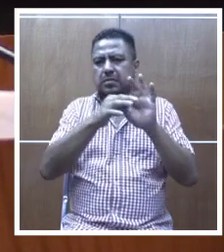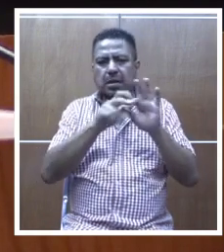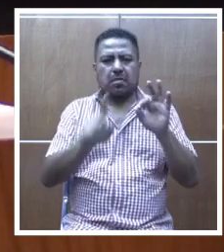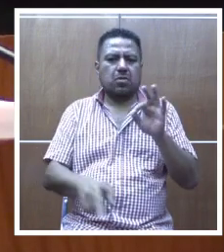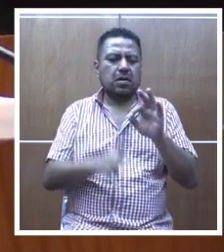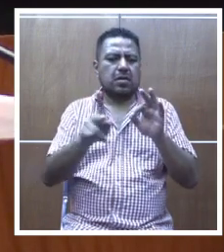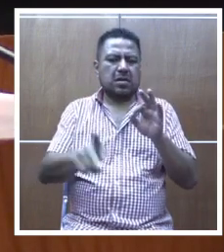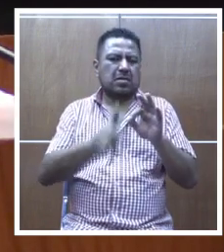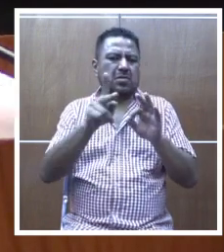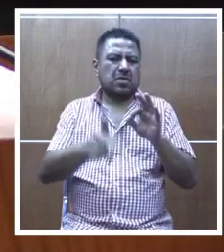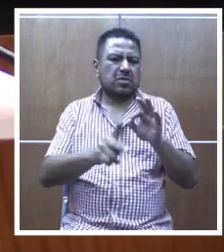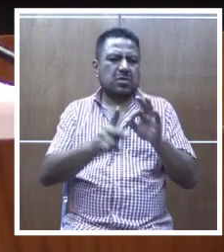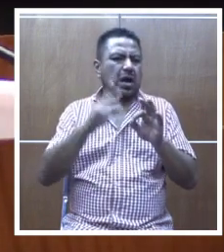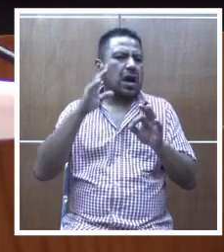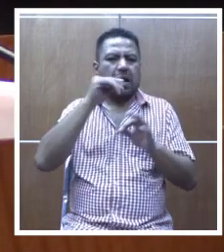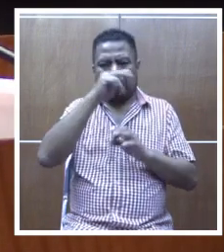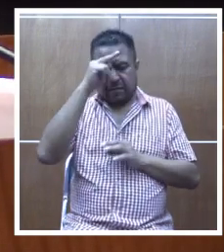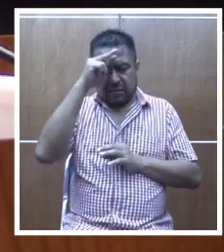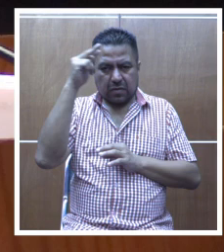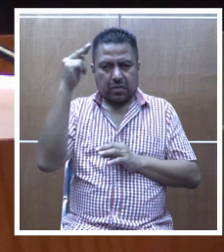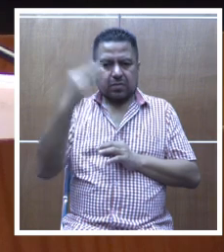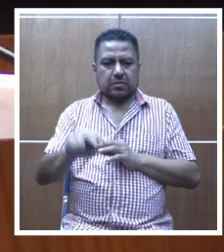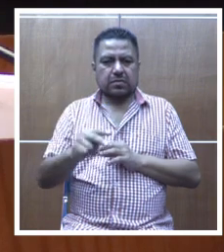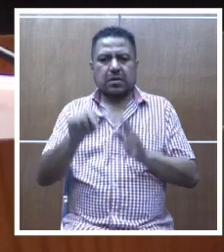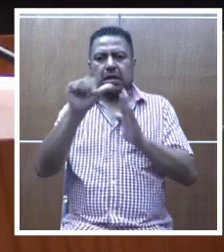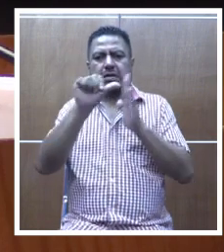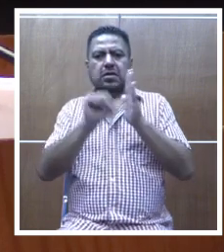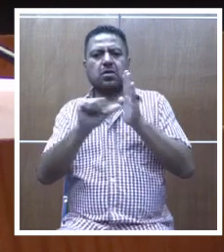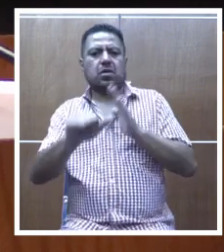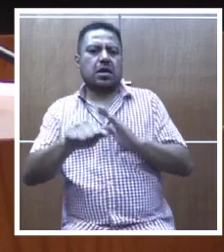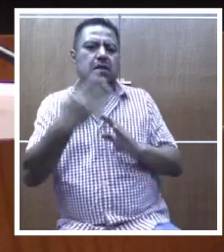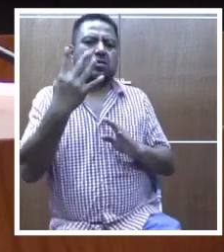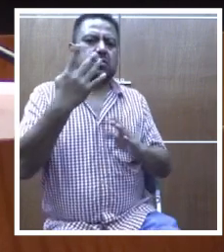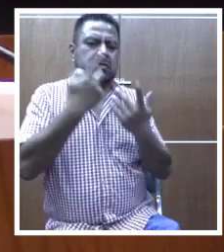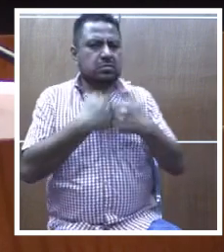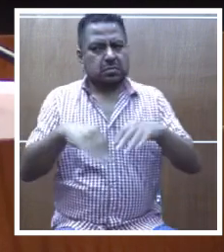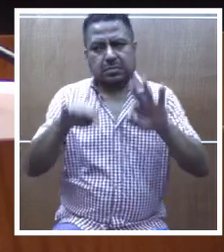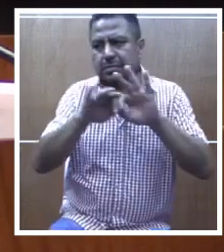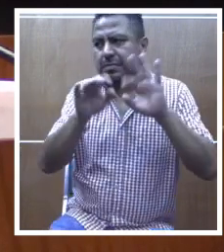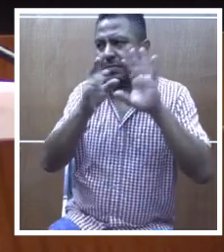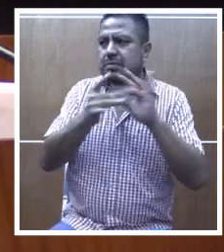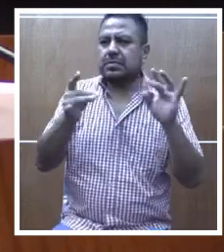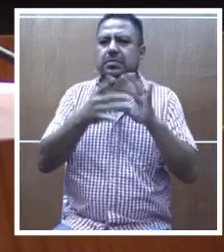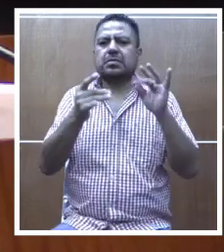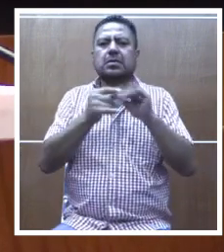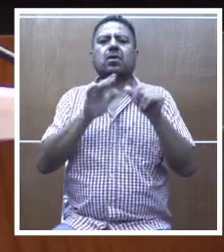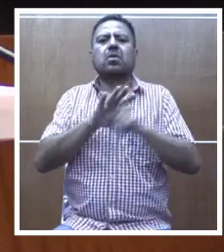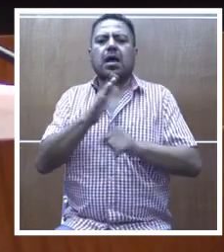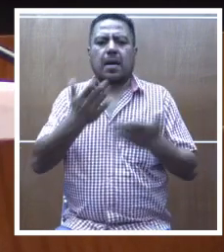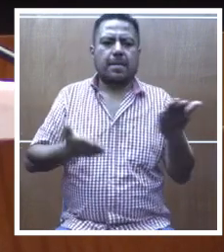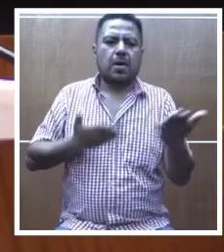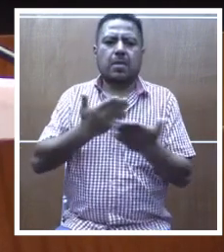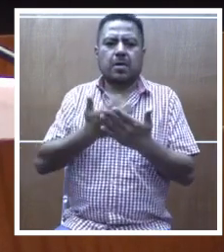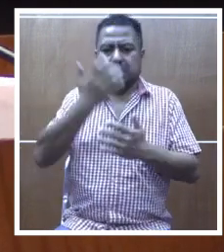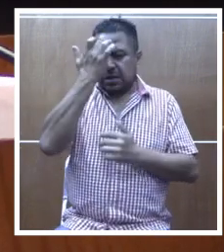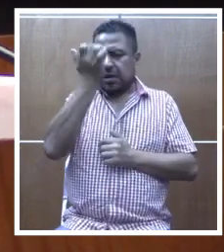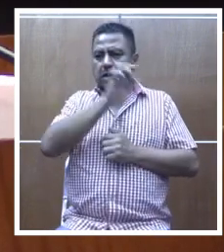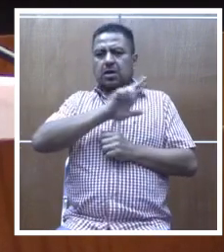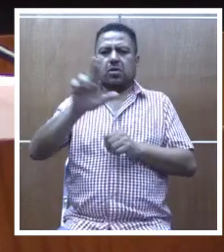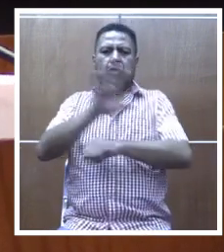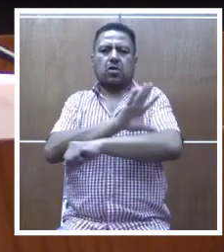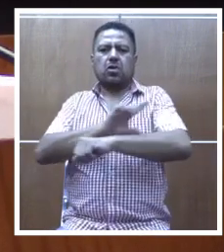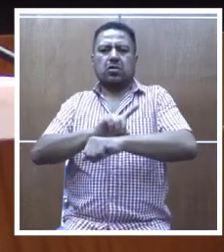originarios y del pueblo afromexicano. En el artículo 14 es importante resaltar la propuesta del reconocimiento a la